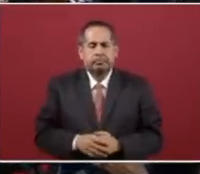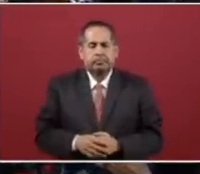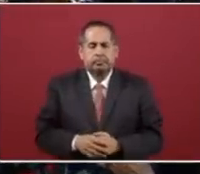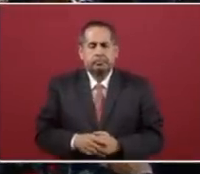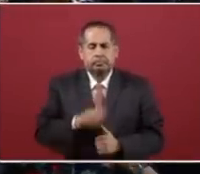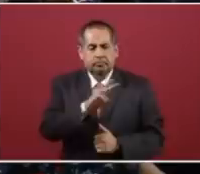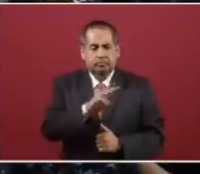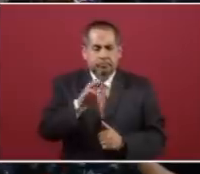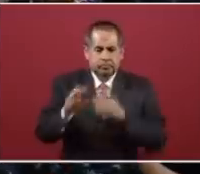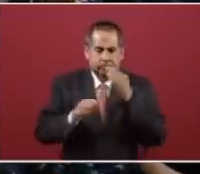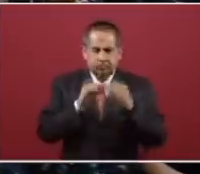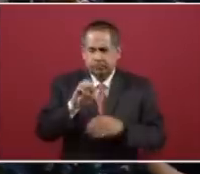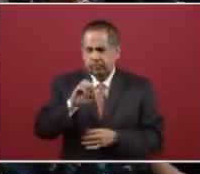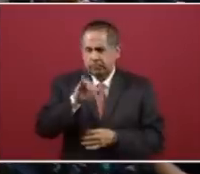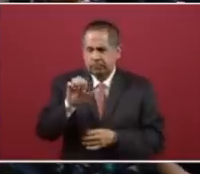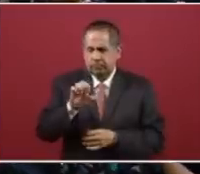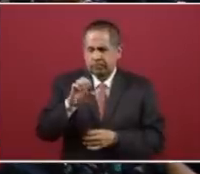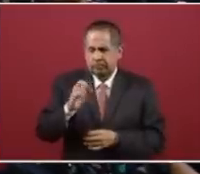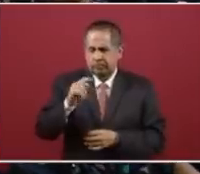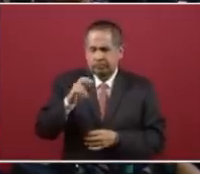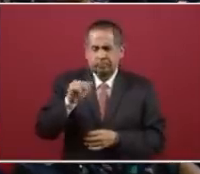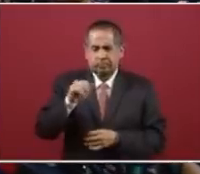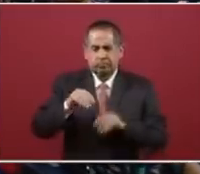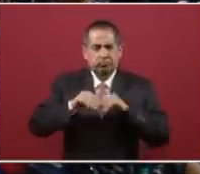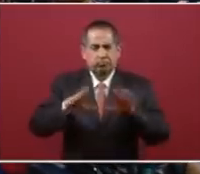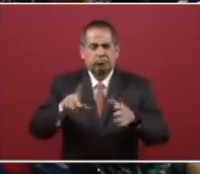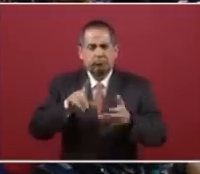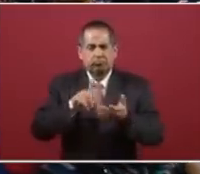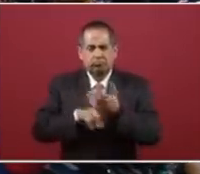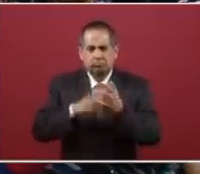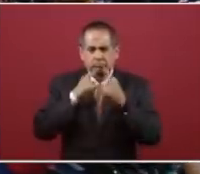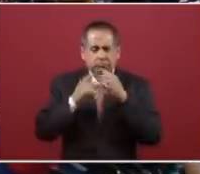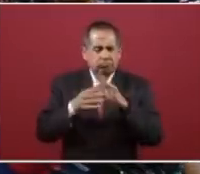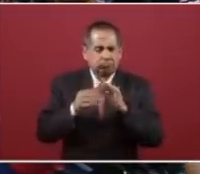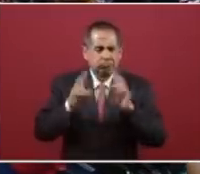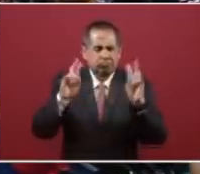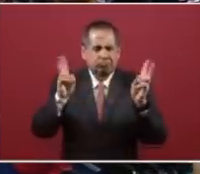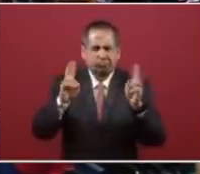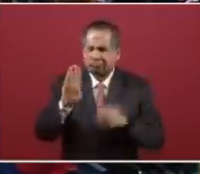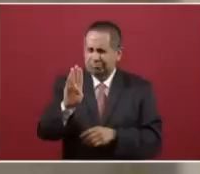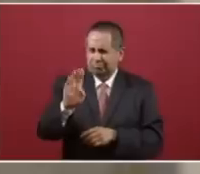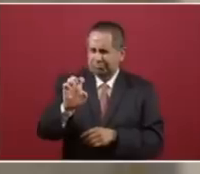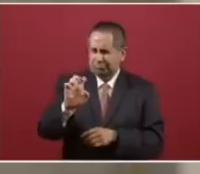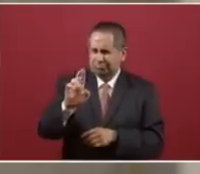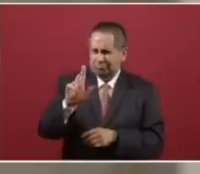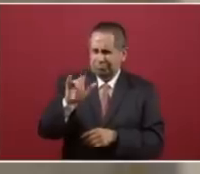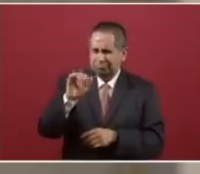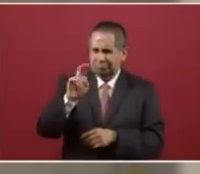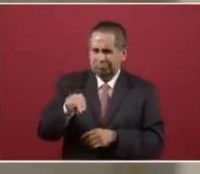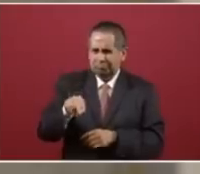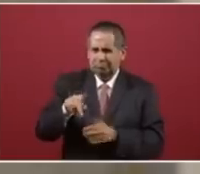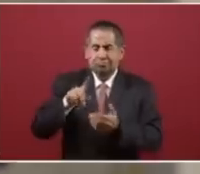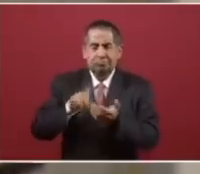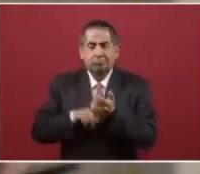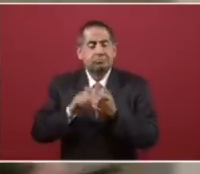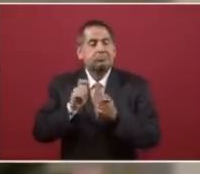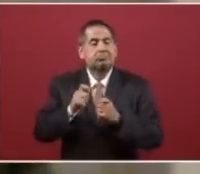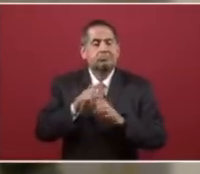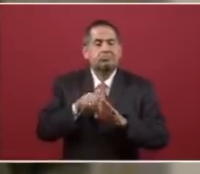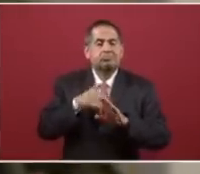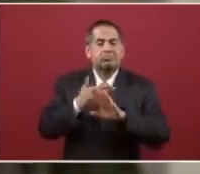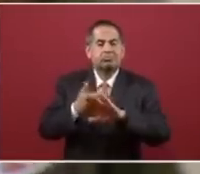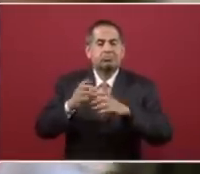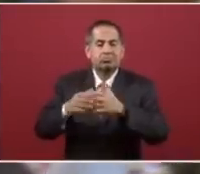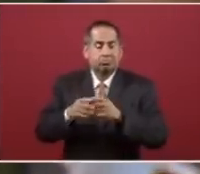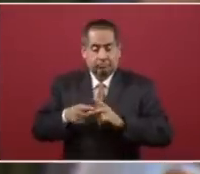noticias eje central da a conocer una operación llamada berlín que se dijo en su contra al